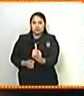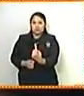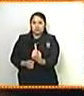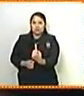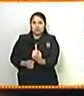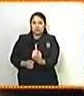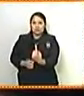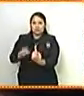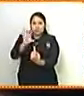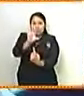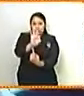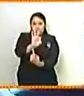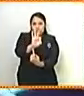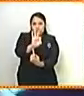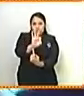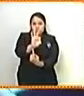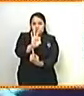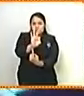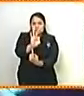9.